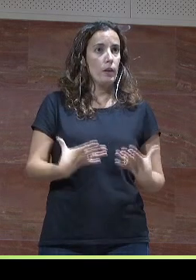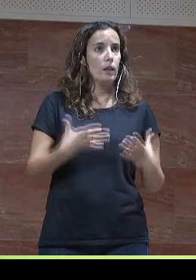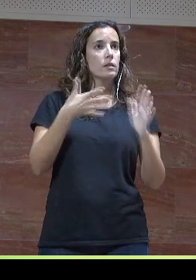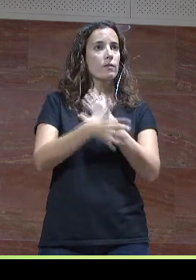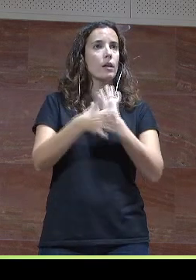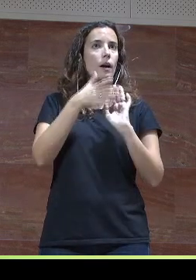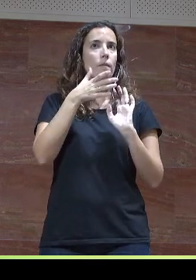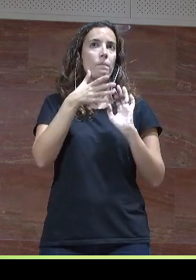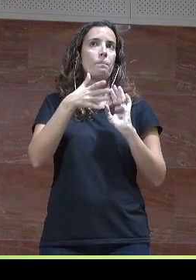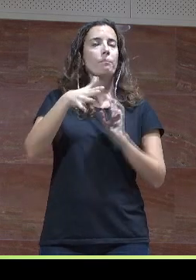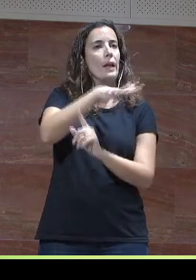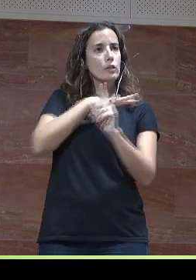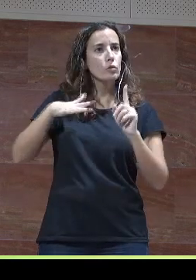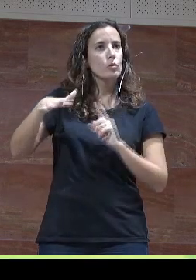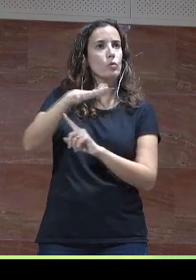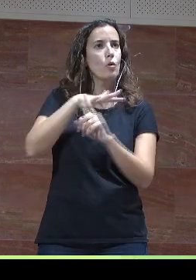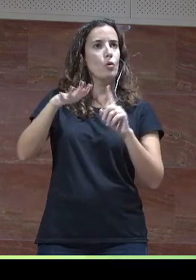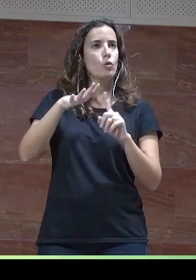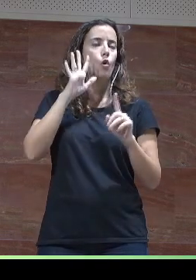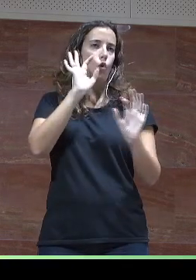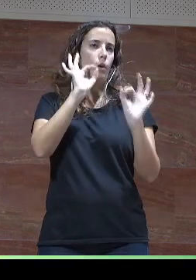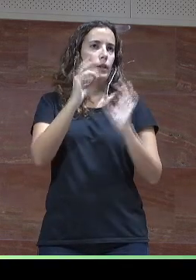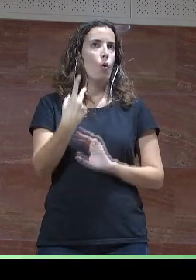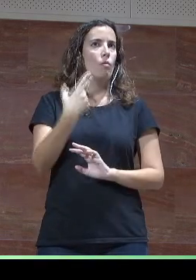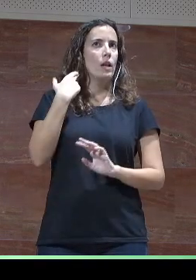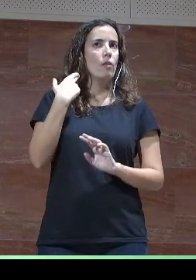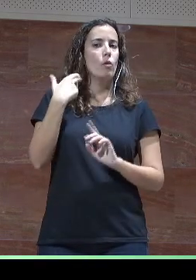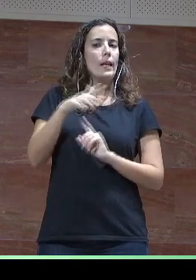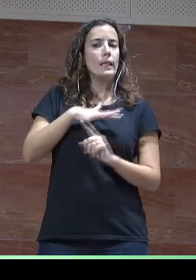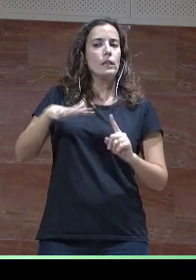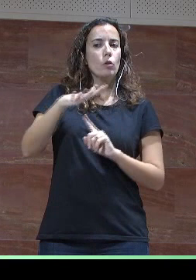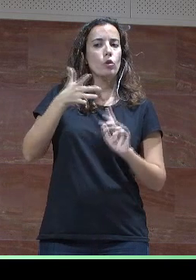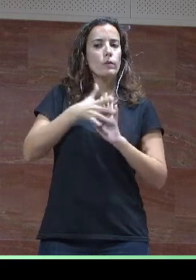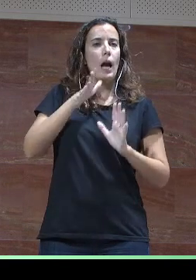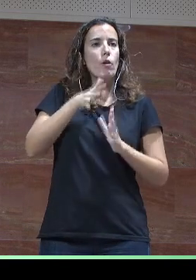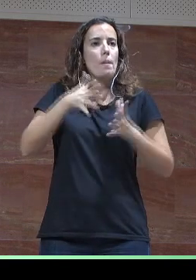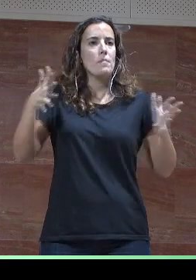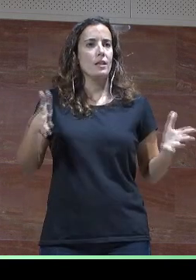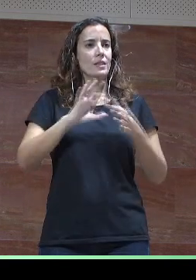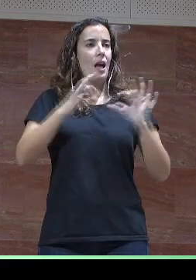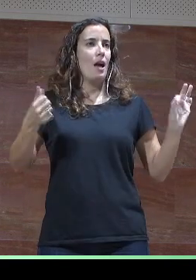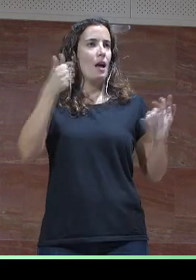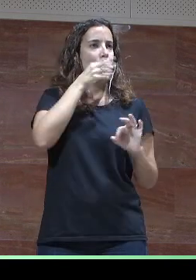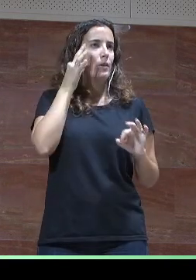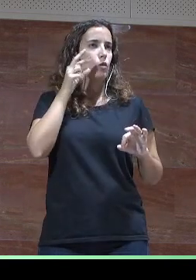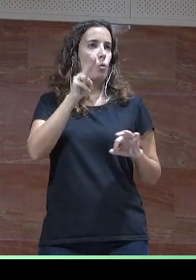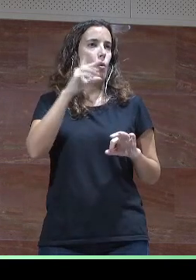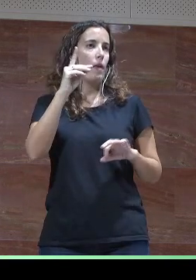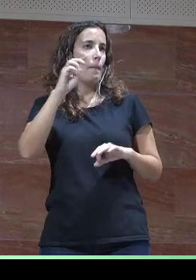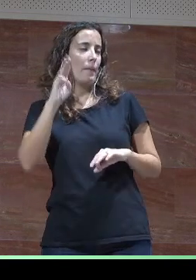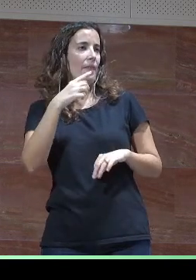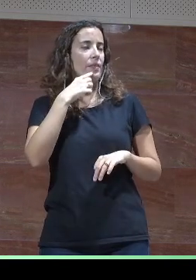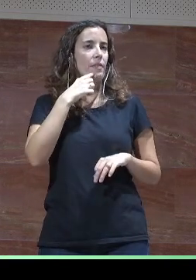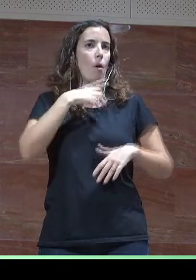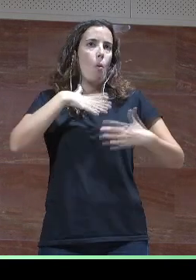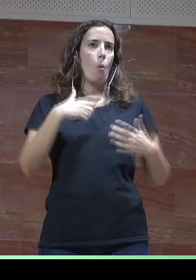de entorno, lógicamente, desde que te has jubilado, se ha ampliado mucho más. Tenemos muchas amigas y amigos de UDP que dicen, joder,